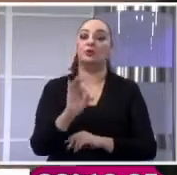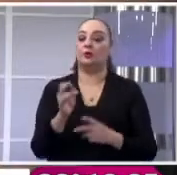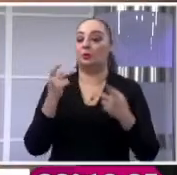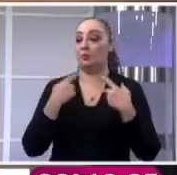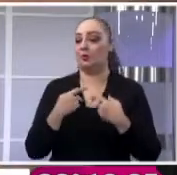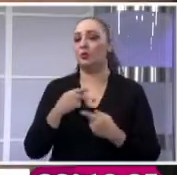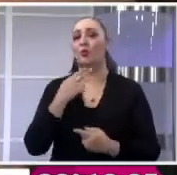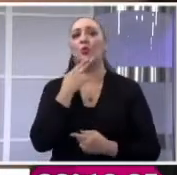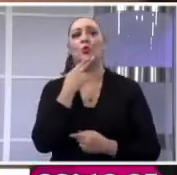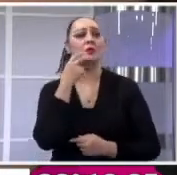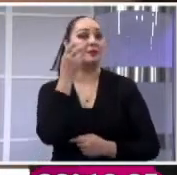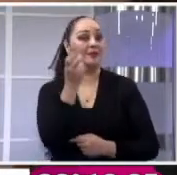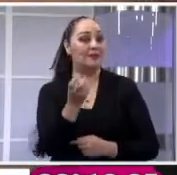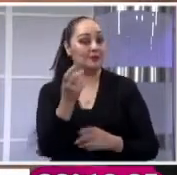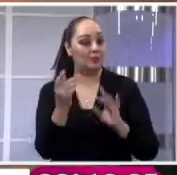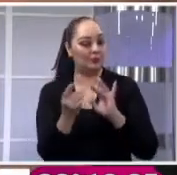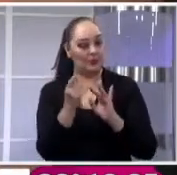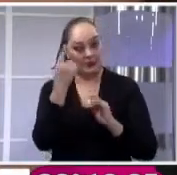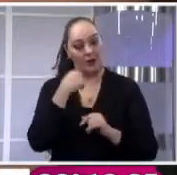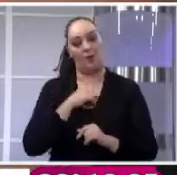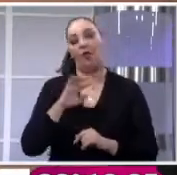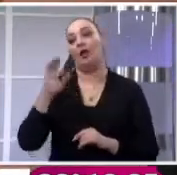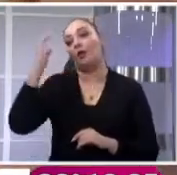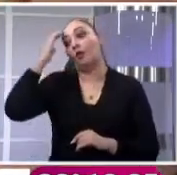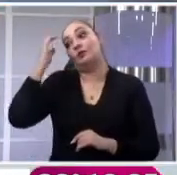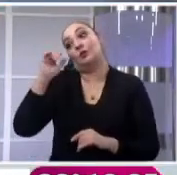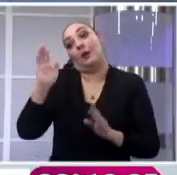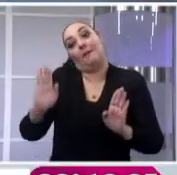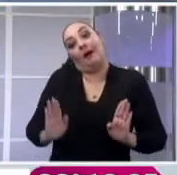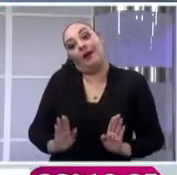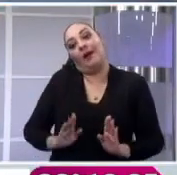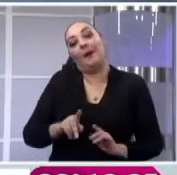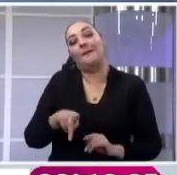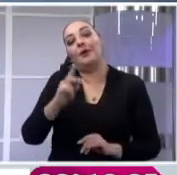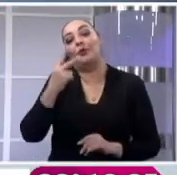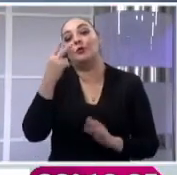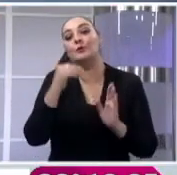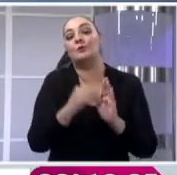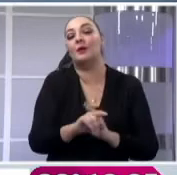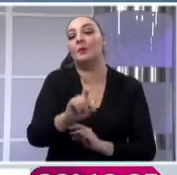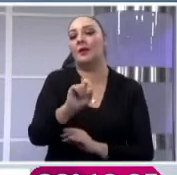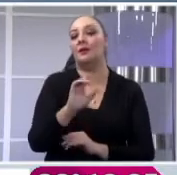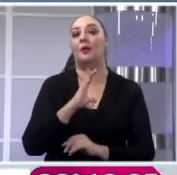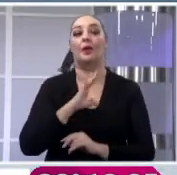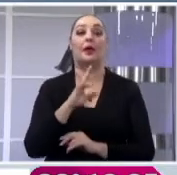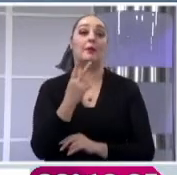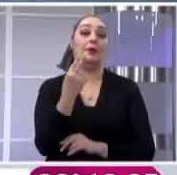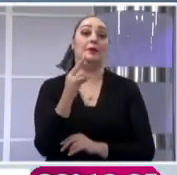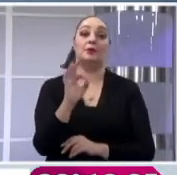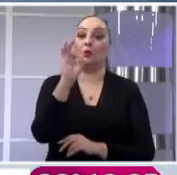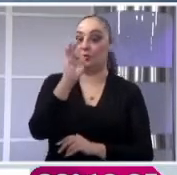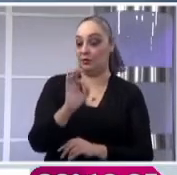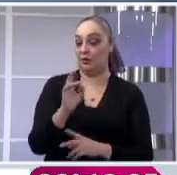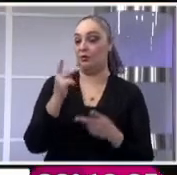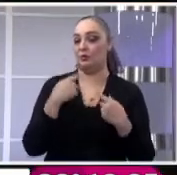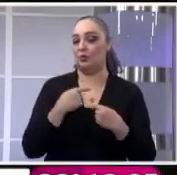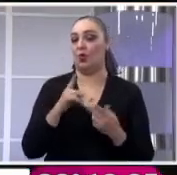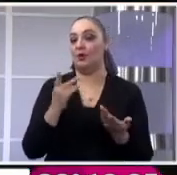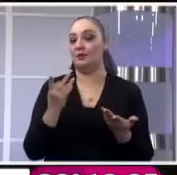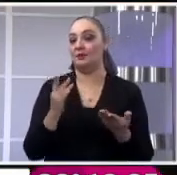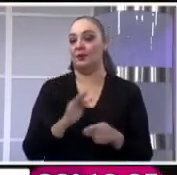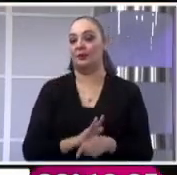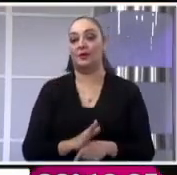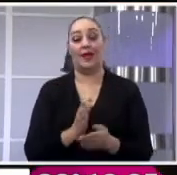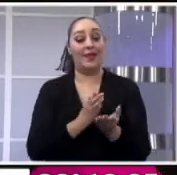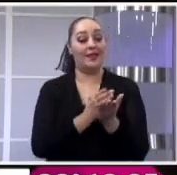utilizaron esta red para ligar mientras que en 2020 él era de 25 por ciento instagram se coloca